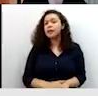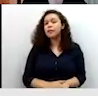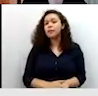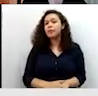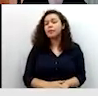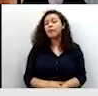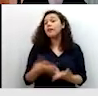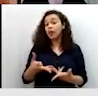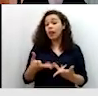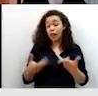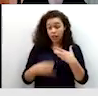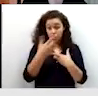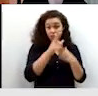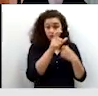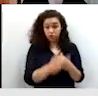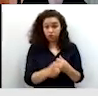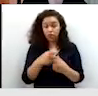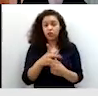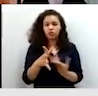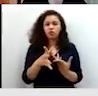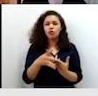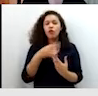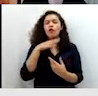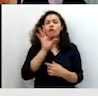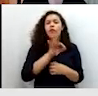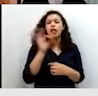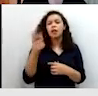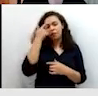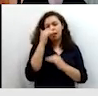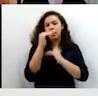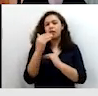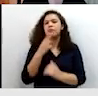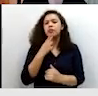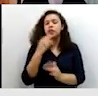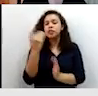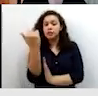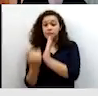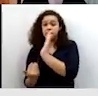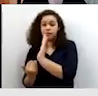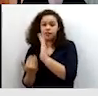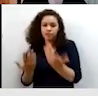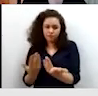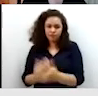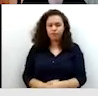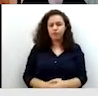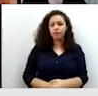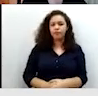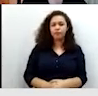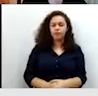el producto, su caducidad es mucho menor después de que ha sido abierto en este caso.